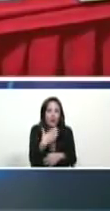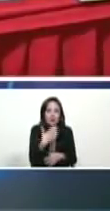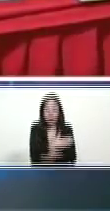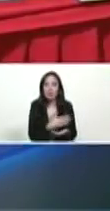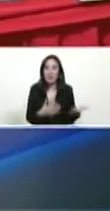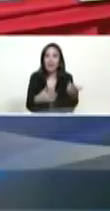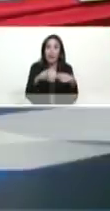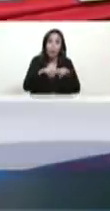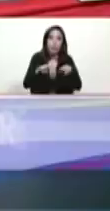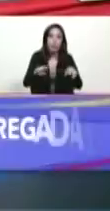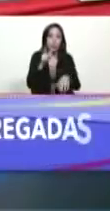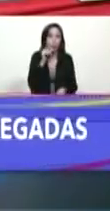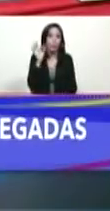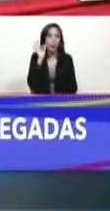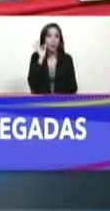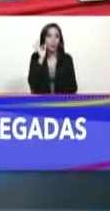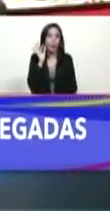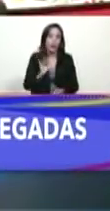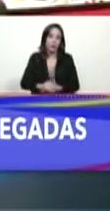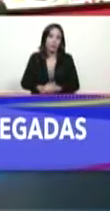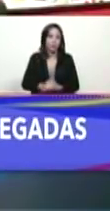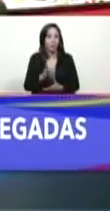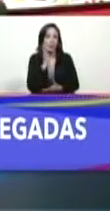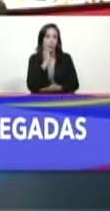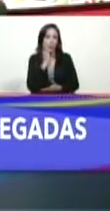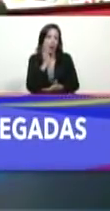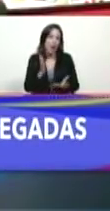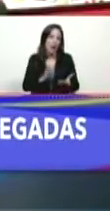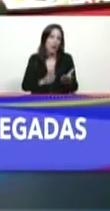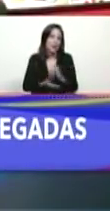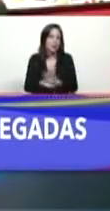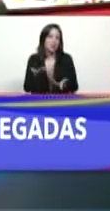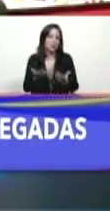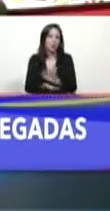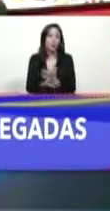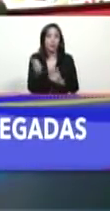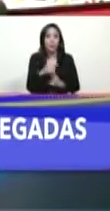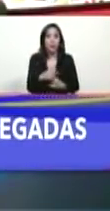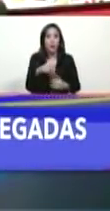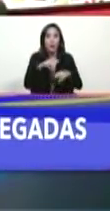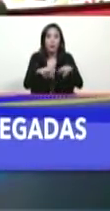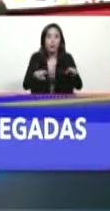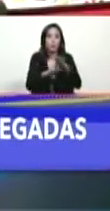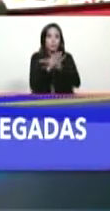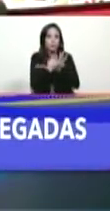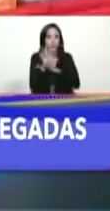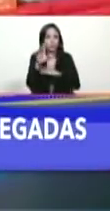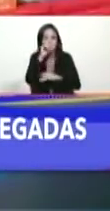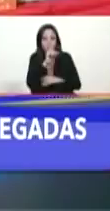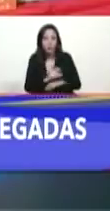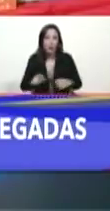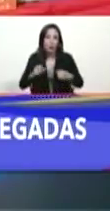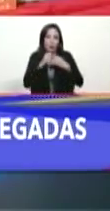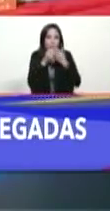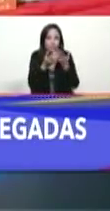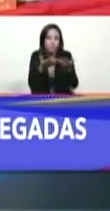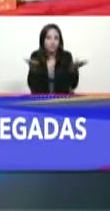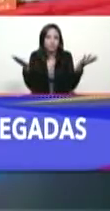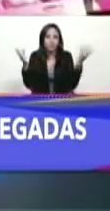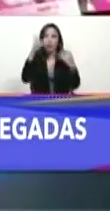niñas, de edad más tierna, 4, 5 años, 6, 7 años, mandándome sus bendiciones,